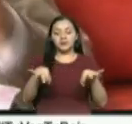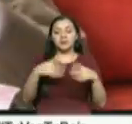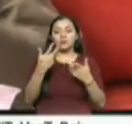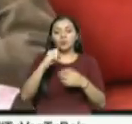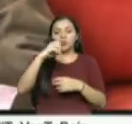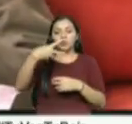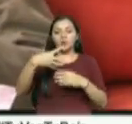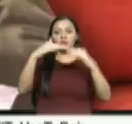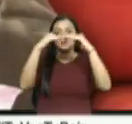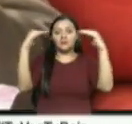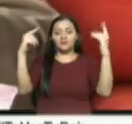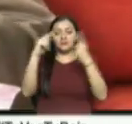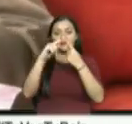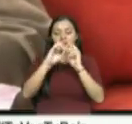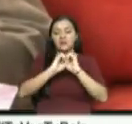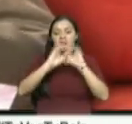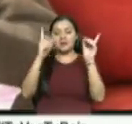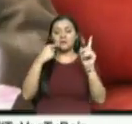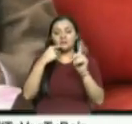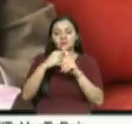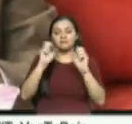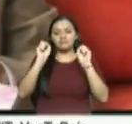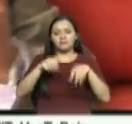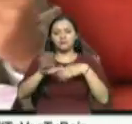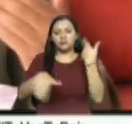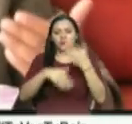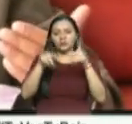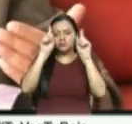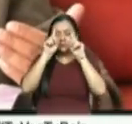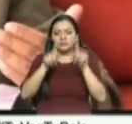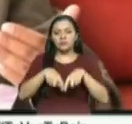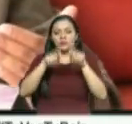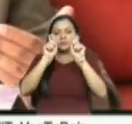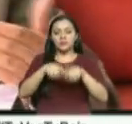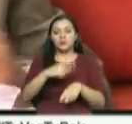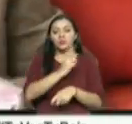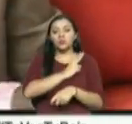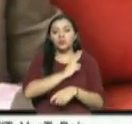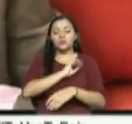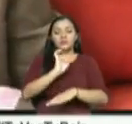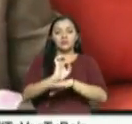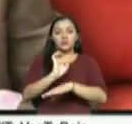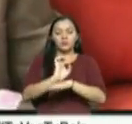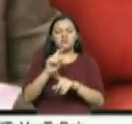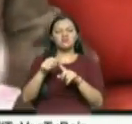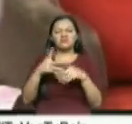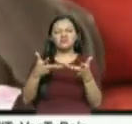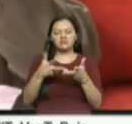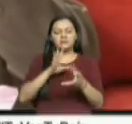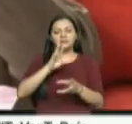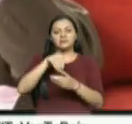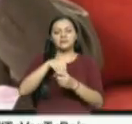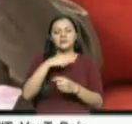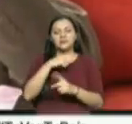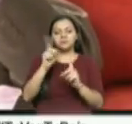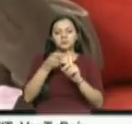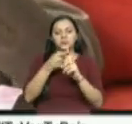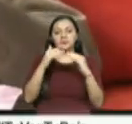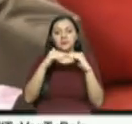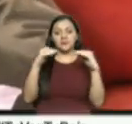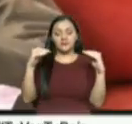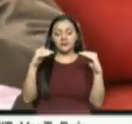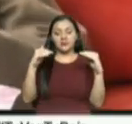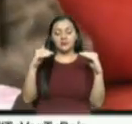nivel, entonces se tendrá que hacer convenios con universidades ecuatorianas de primer nivel